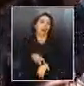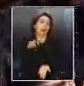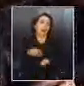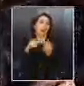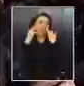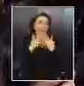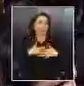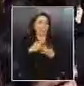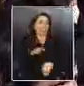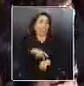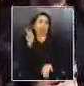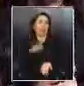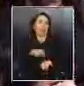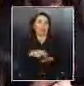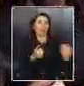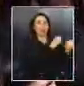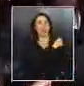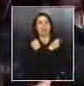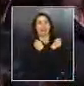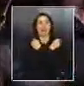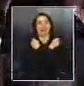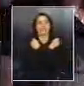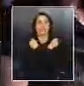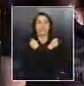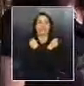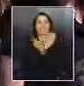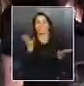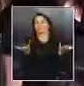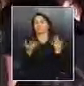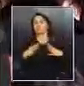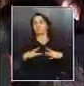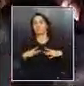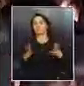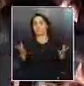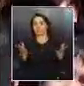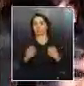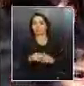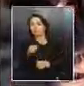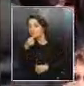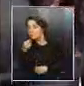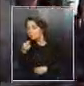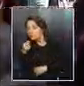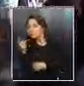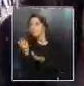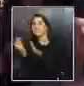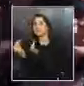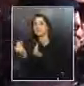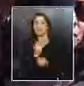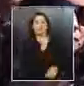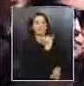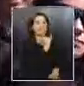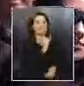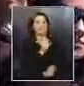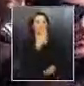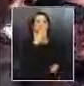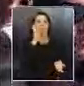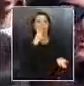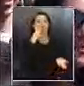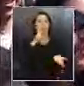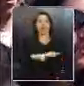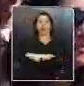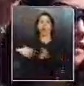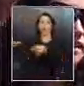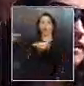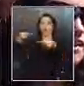saltamos sea abrazamos feliz yo creo que el mejor mejor correo Sí el mejor correo que nos pudo haber llegado el que